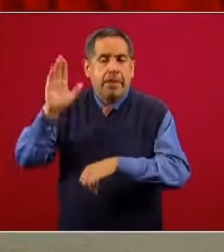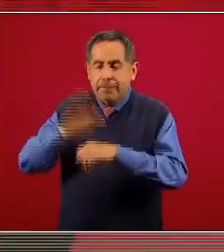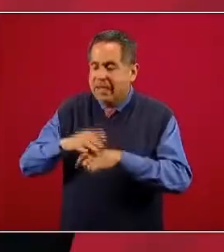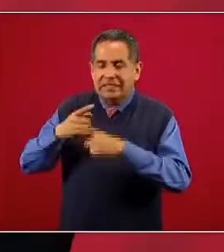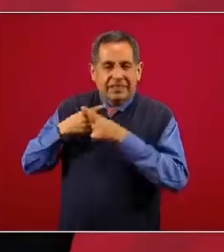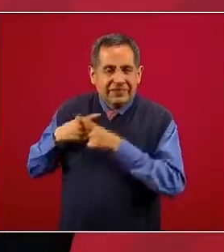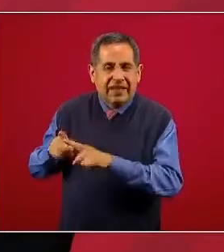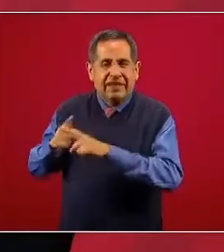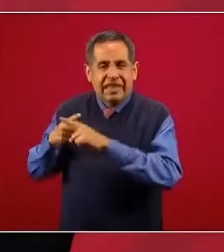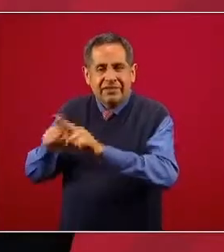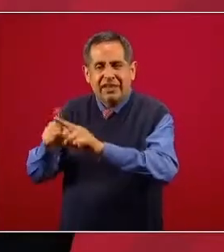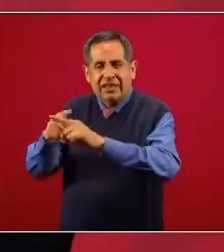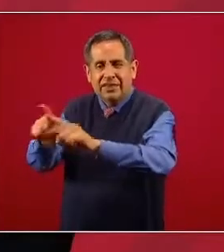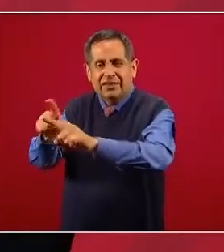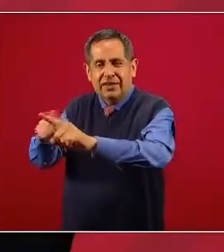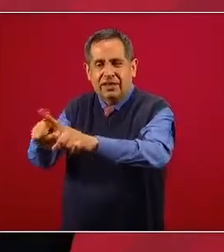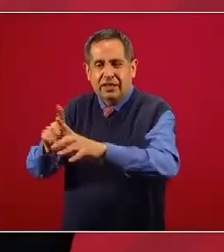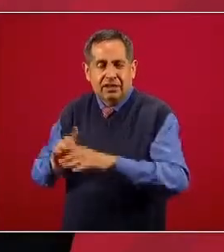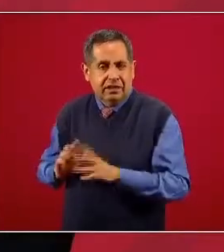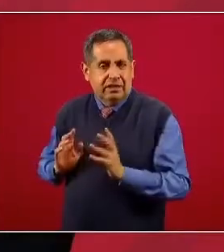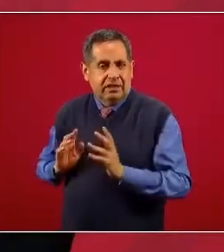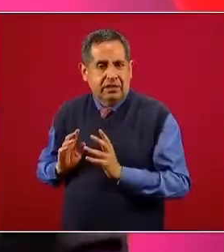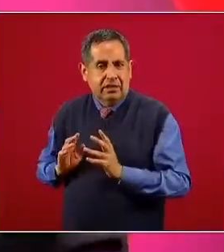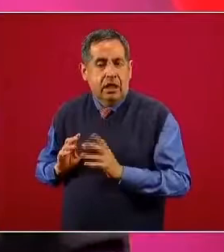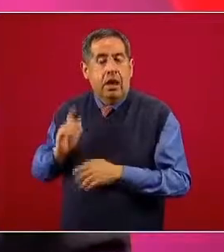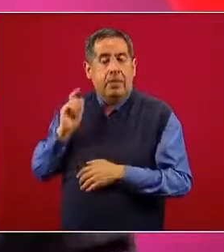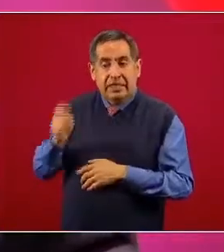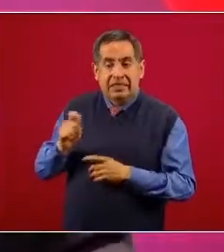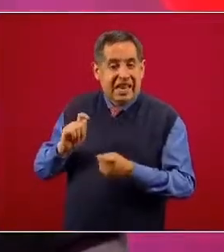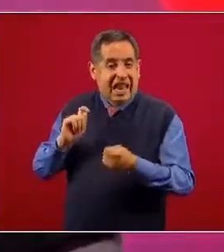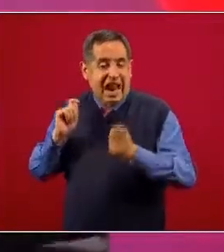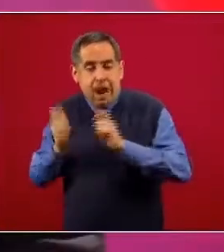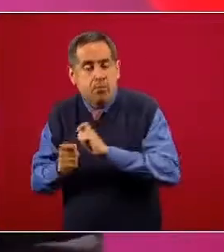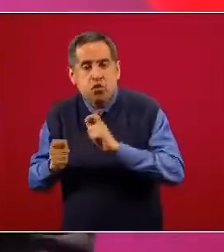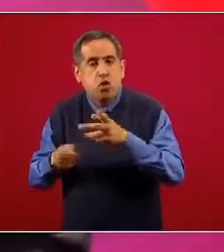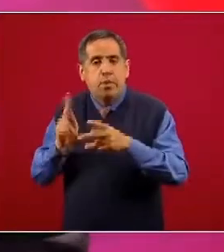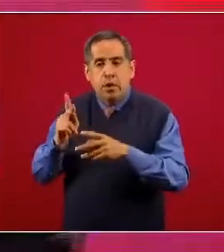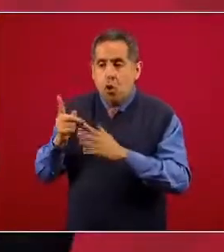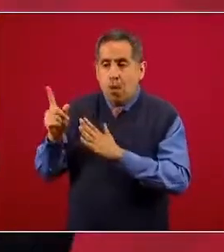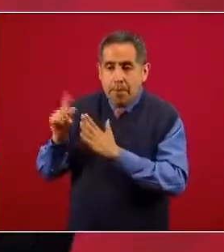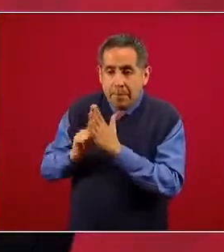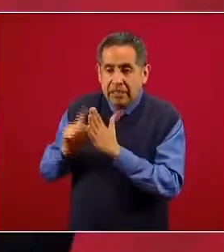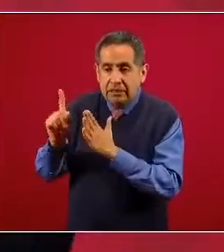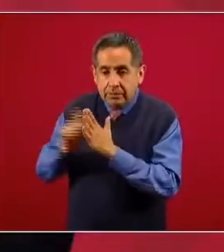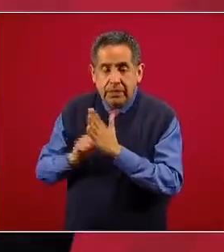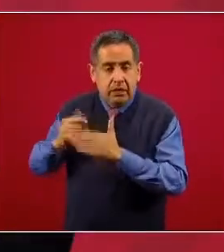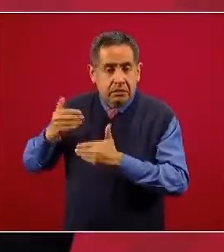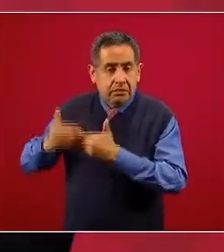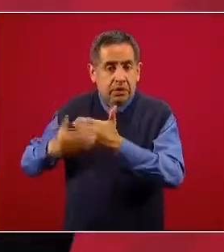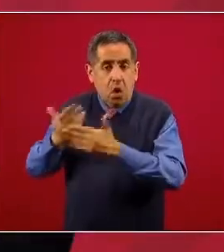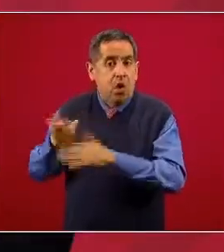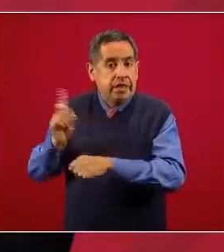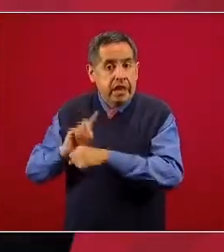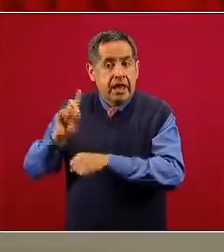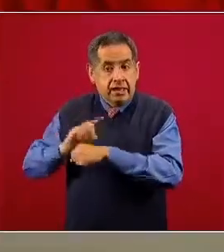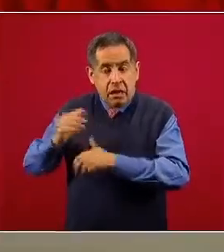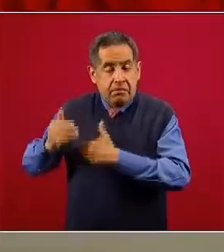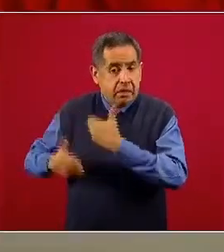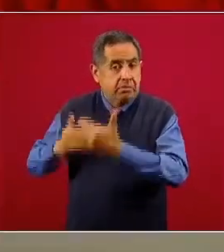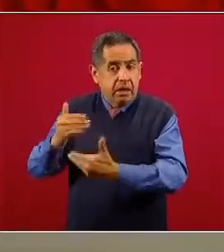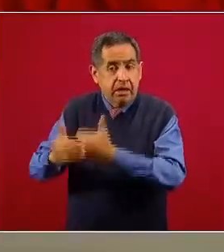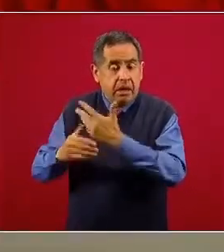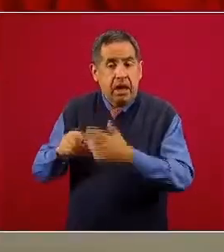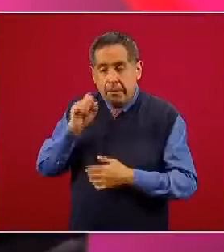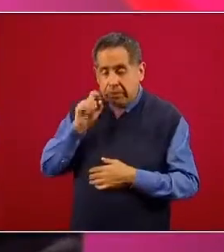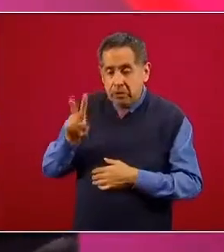diferente. Entonces, no es un cambio brusco, sino que mes tras mes tras mes, o literalmente día tras día tras día,